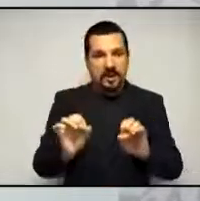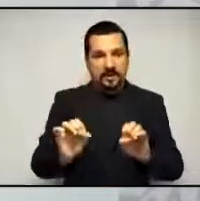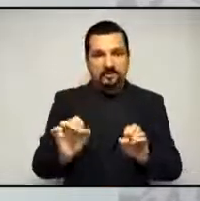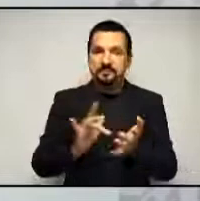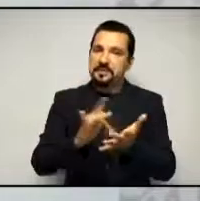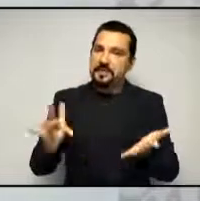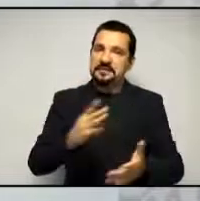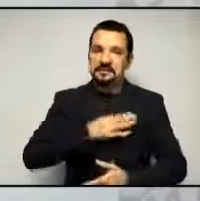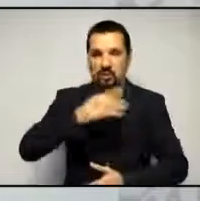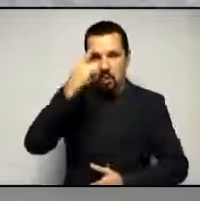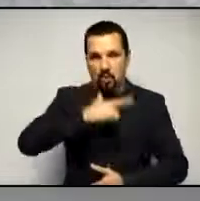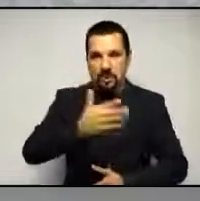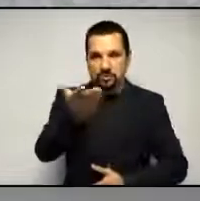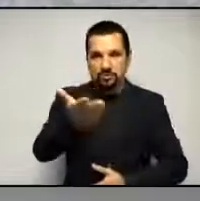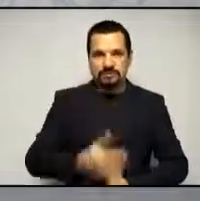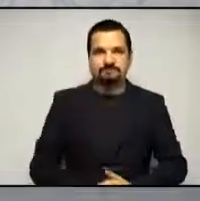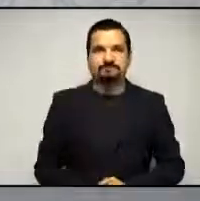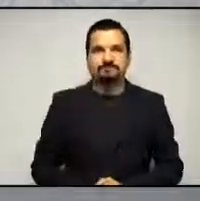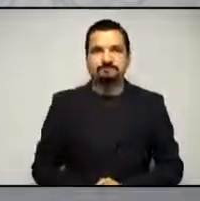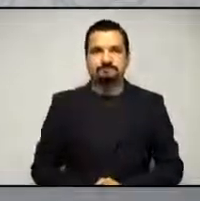buenas noches